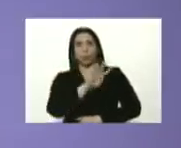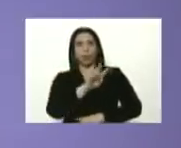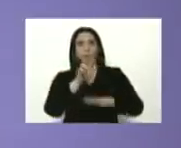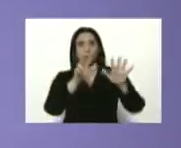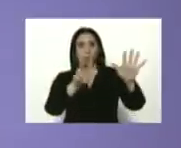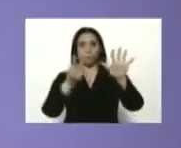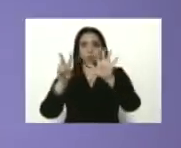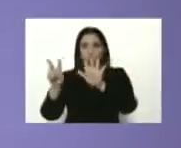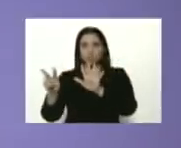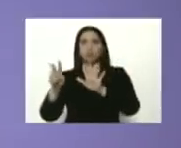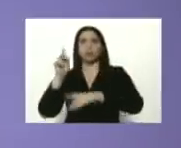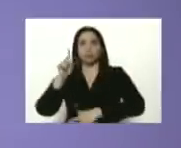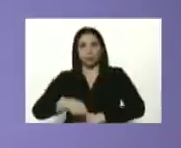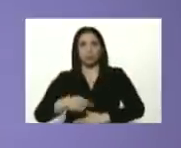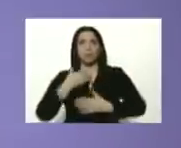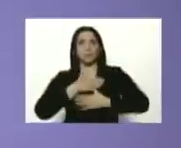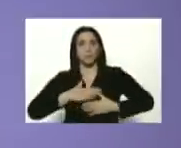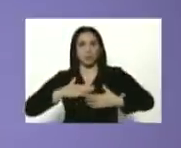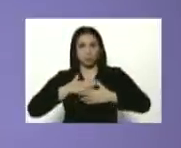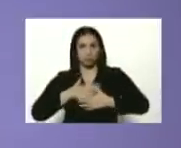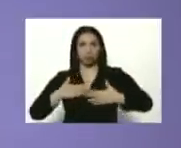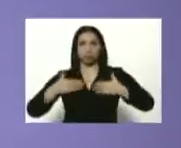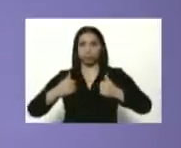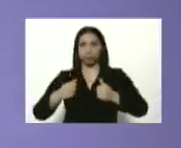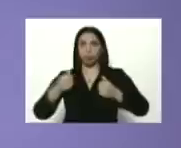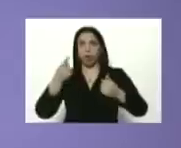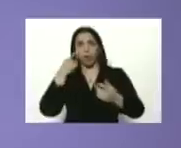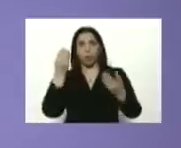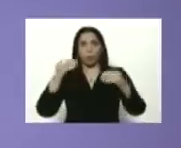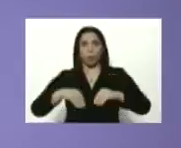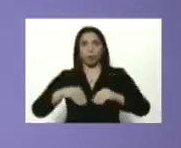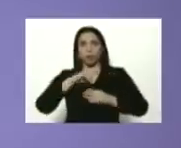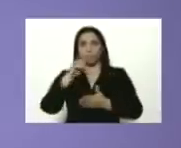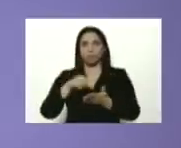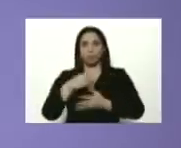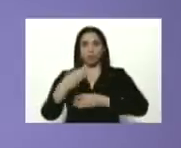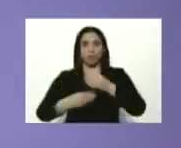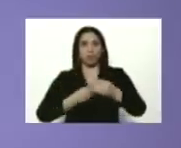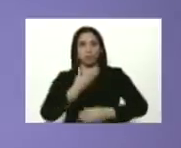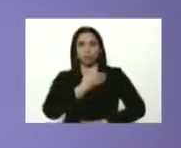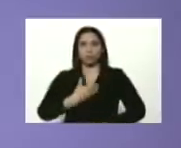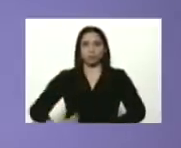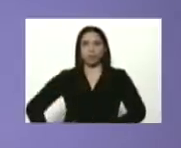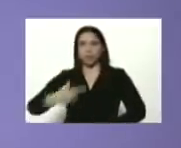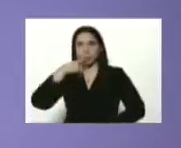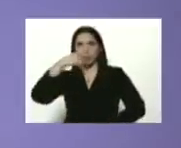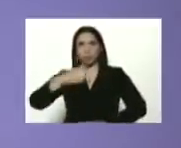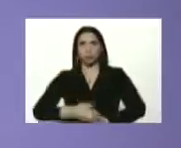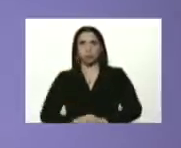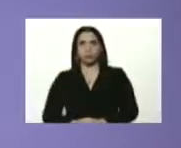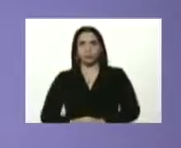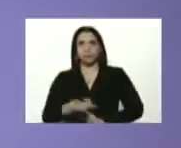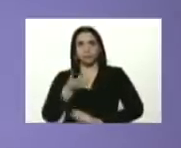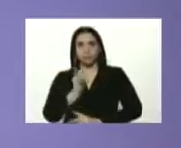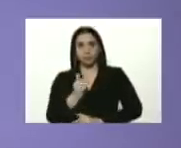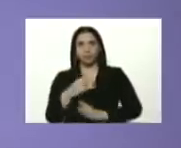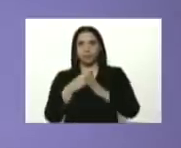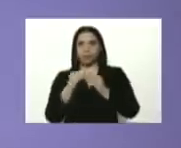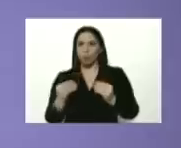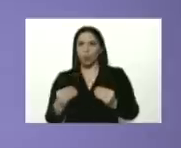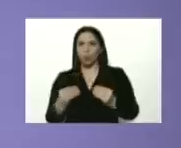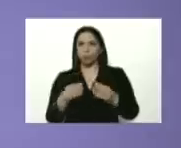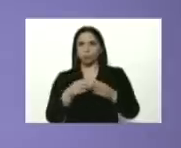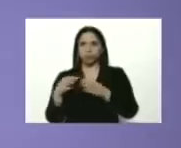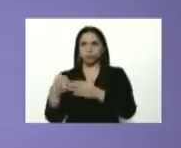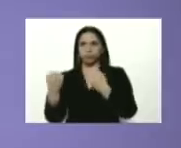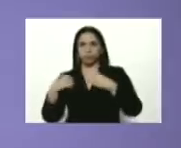personas también se han recuperado gracias al protocolo nacional que ha puesto en marcha el presidente de la República, Nicolás Maduro, y que cuenta con todo el arsenal